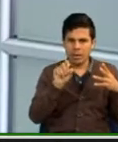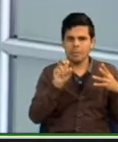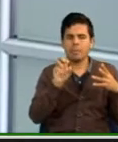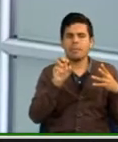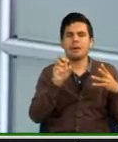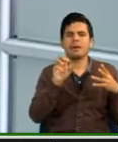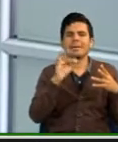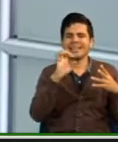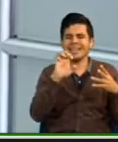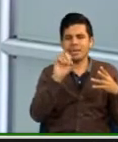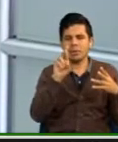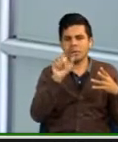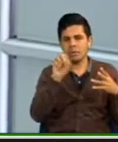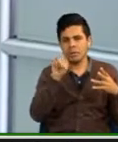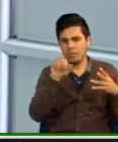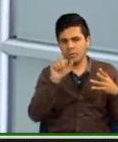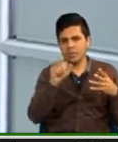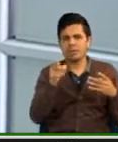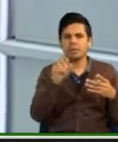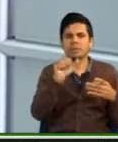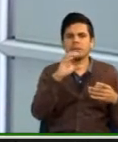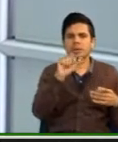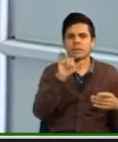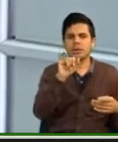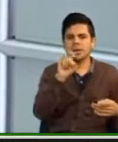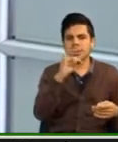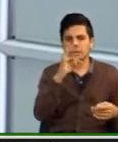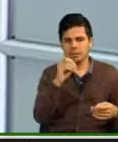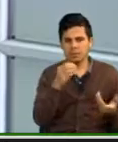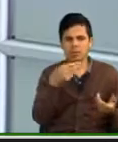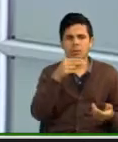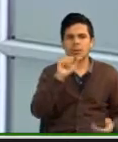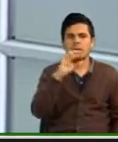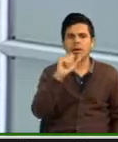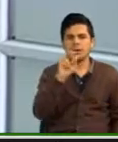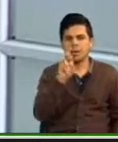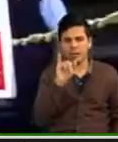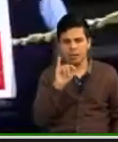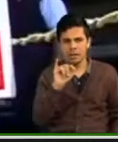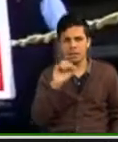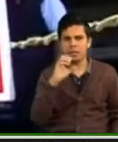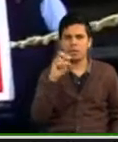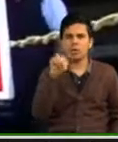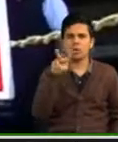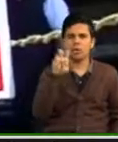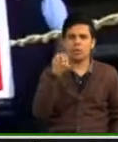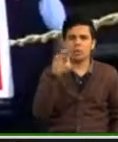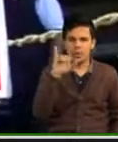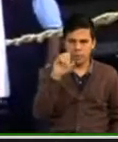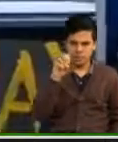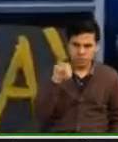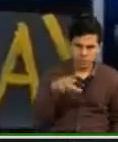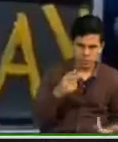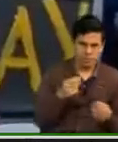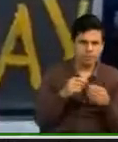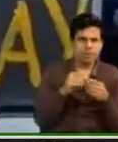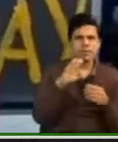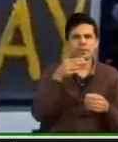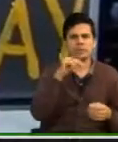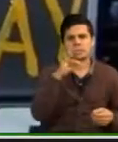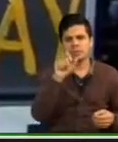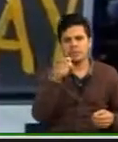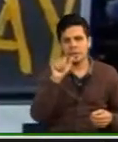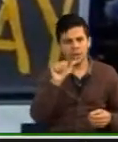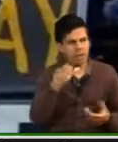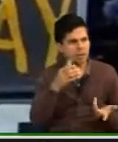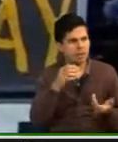Calixto, Acarí y el resto de municipios no. O sea, tenemos que soportar la demanda de Chitagá, Silo,